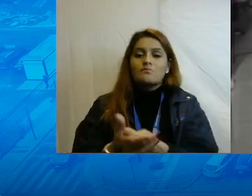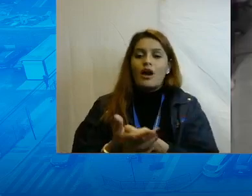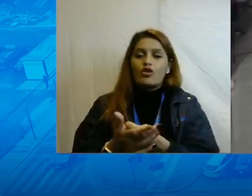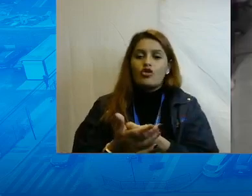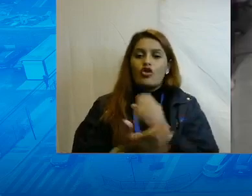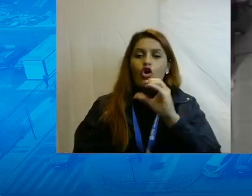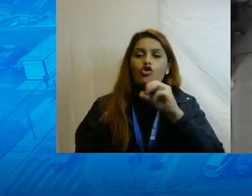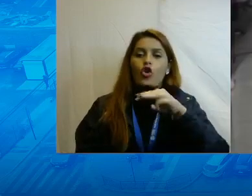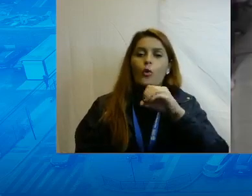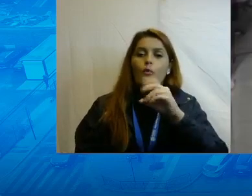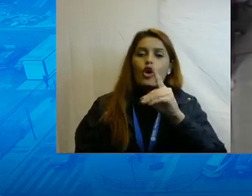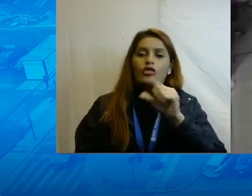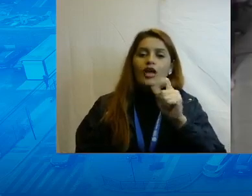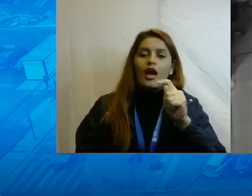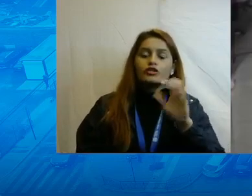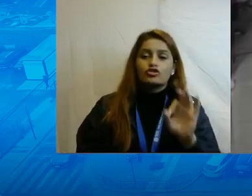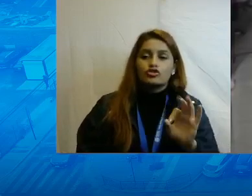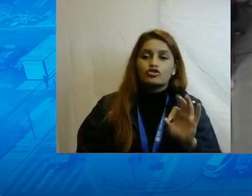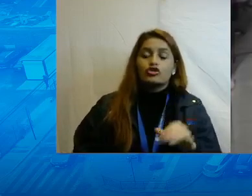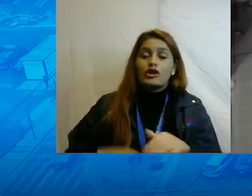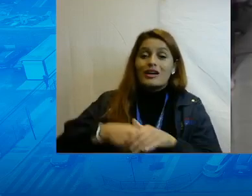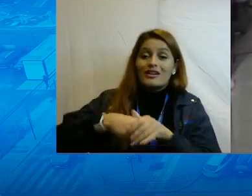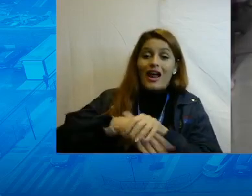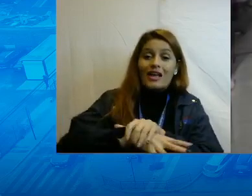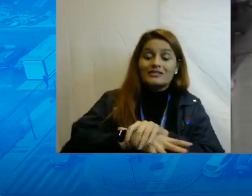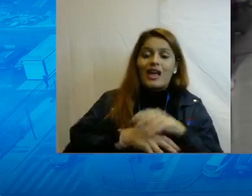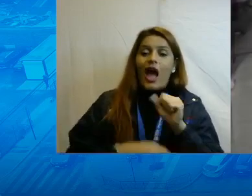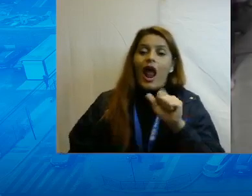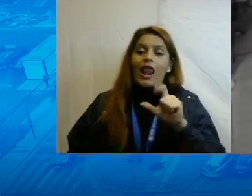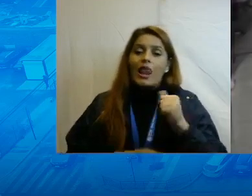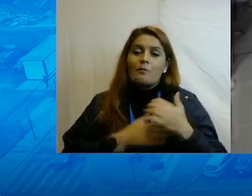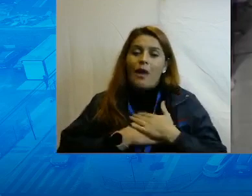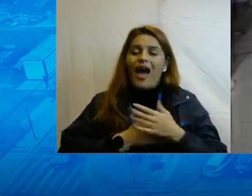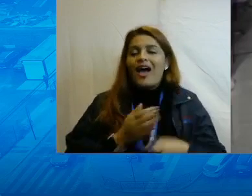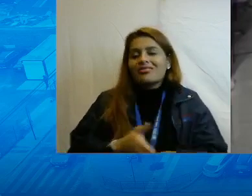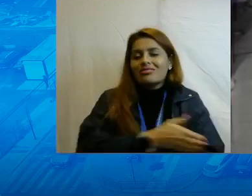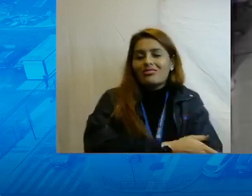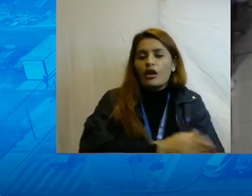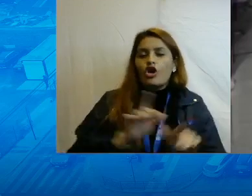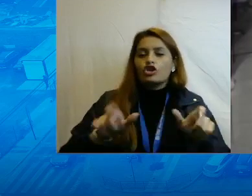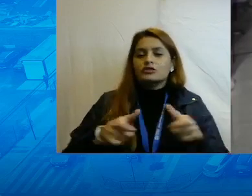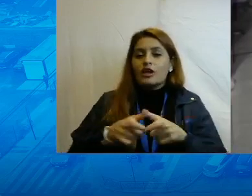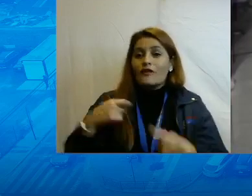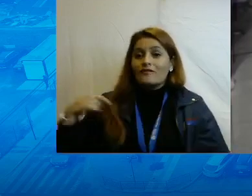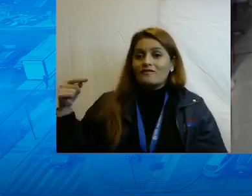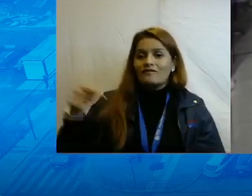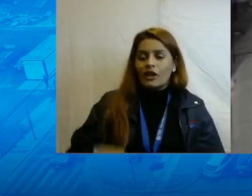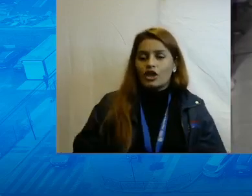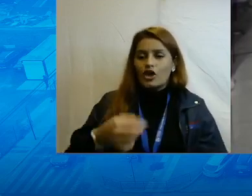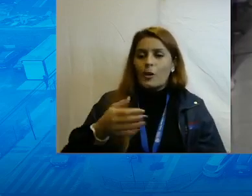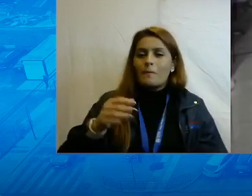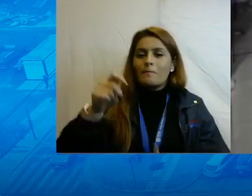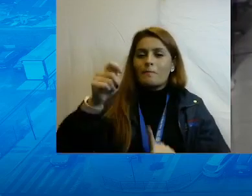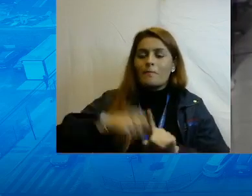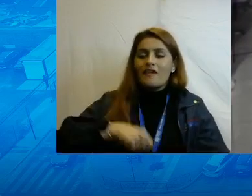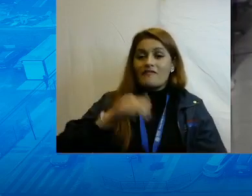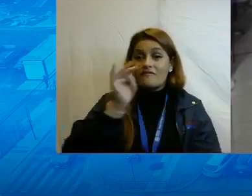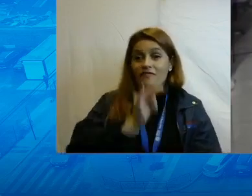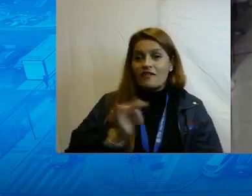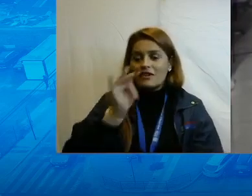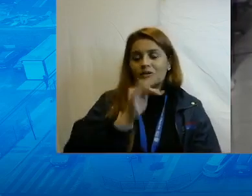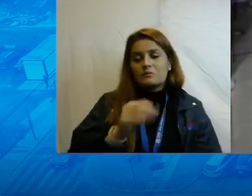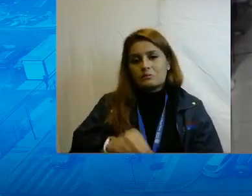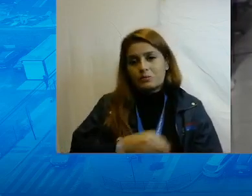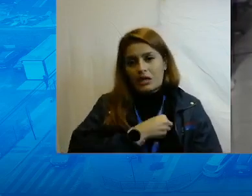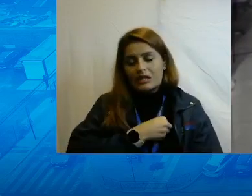de la agrupación Raíces del Alma. Lo toqué también en un consejo anterior. La agrupación recibió el comodato en el mes de febrero. Lamentablemente,